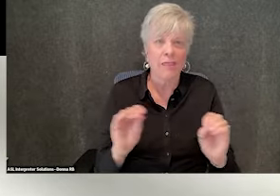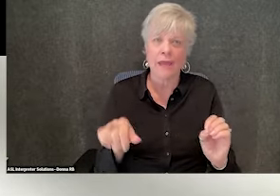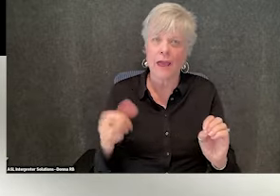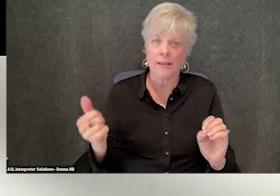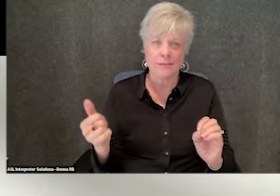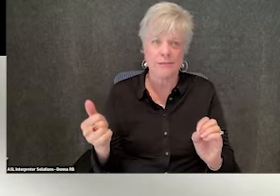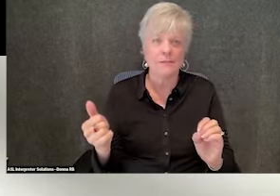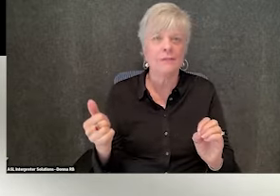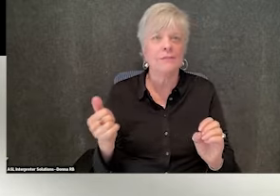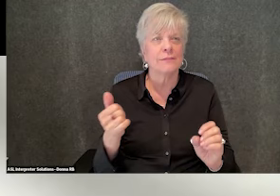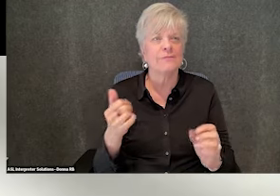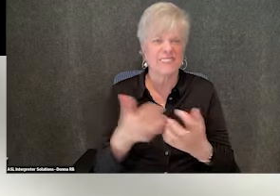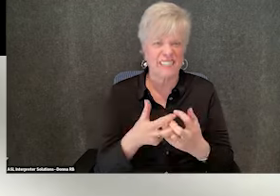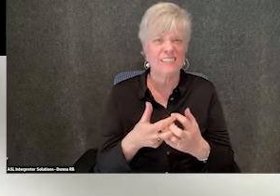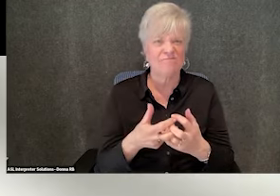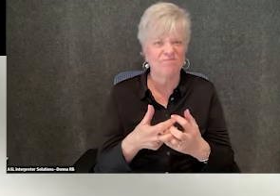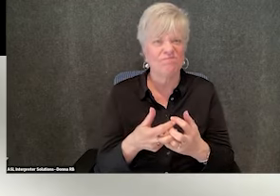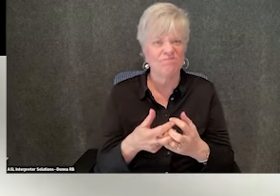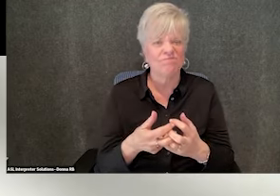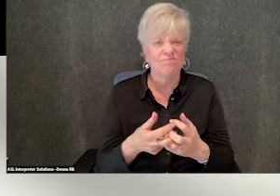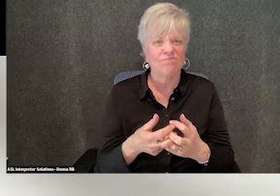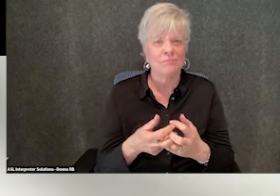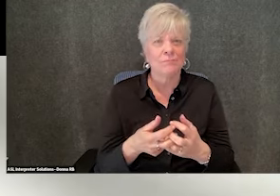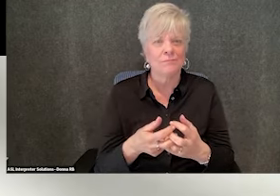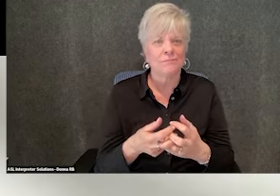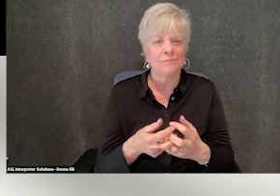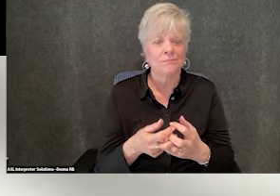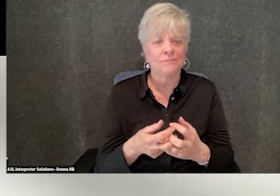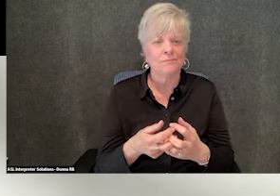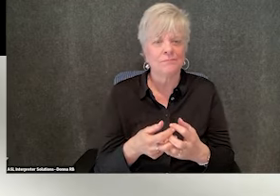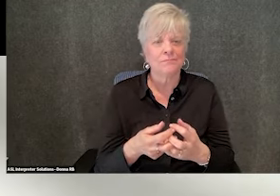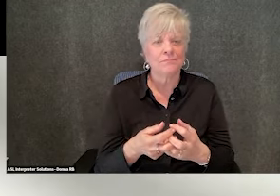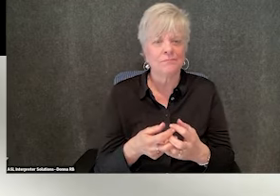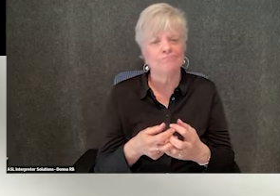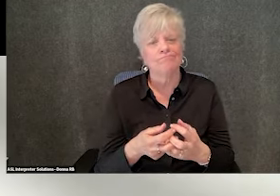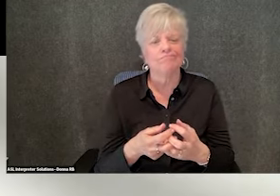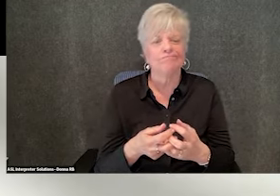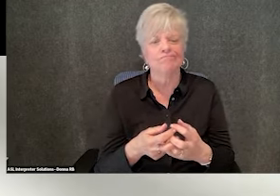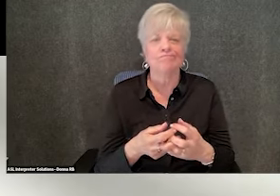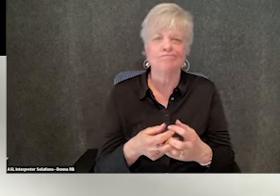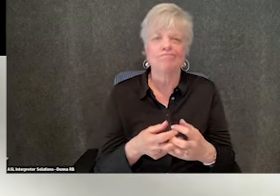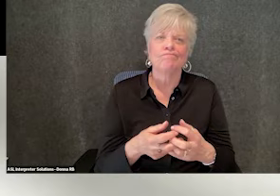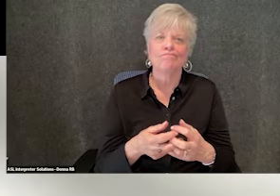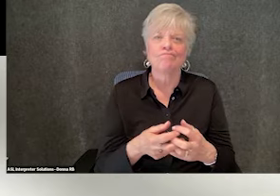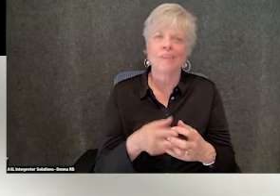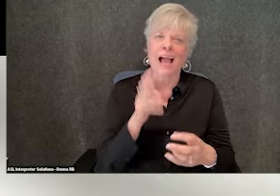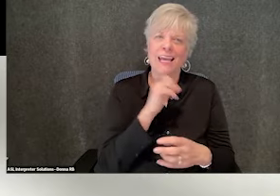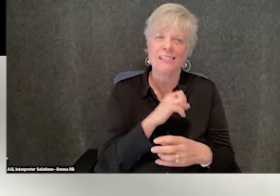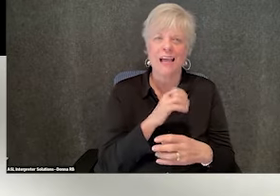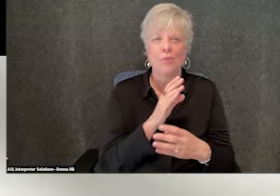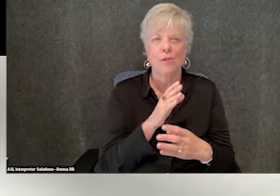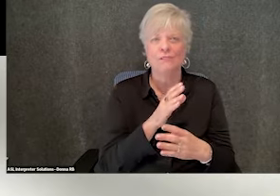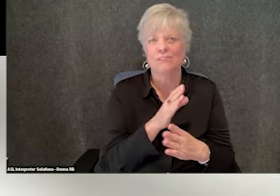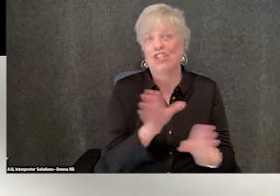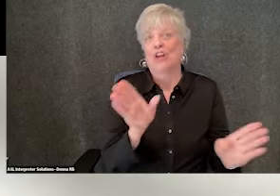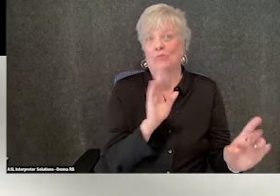ser el último recurso cuando ningún otro acuerdo es apropiado. O sea,